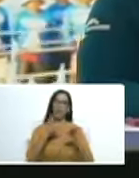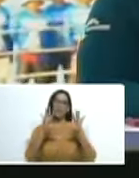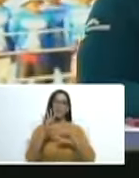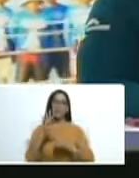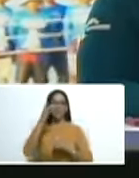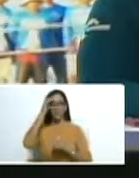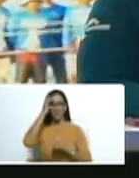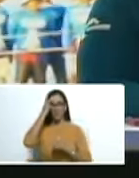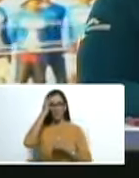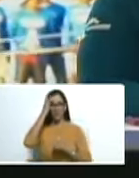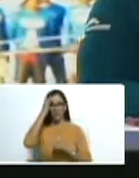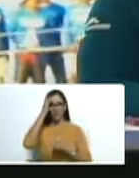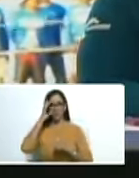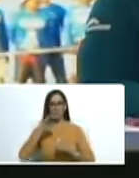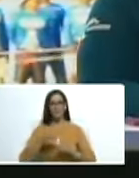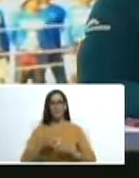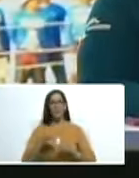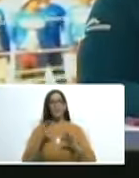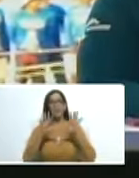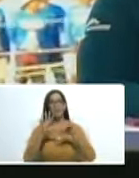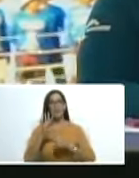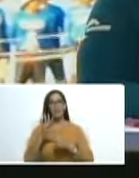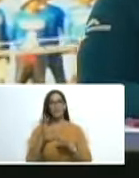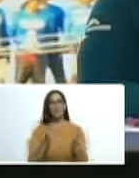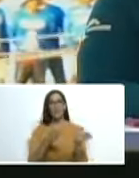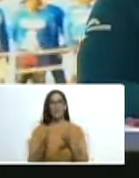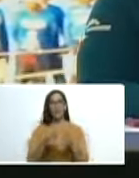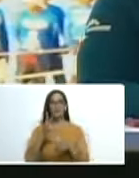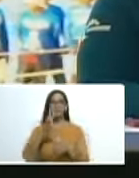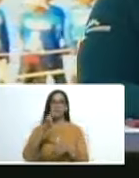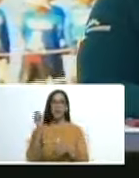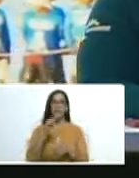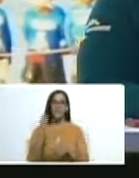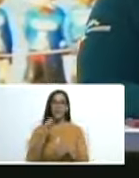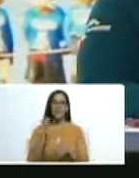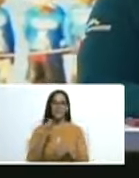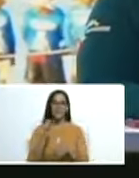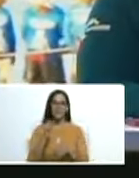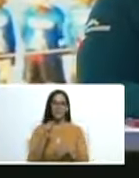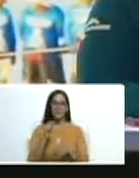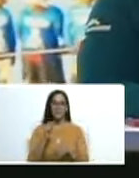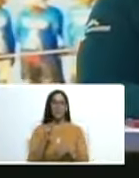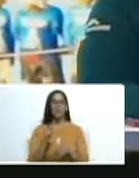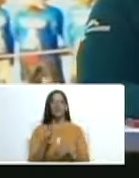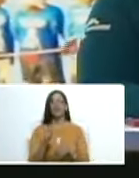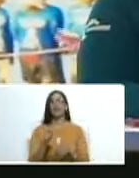de febrero, 15 de marzo, 3 meses de veda, mañana,